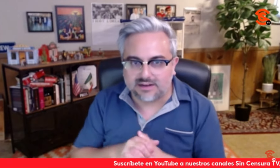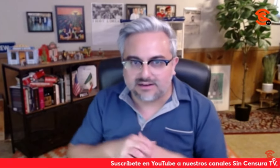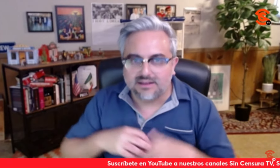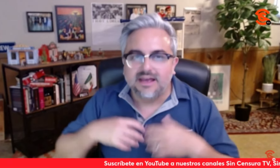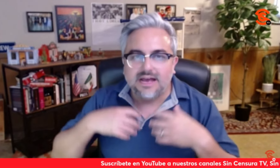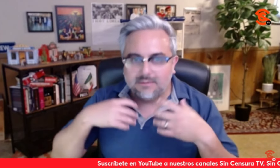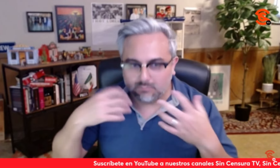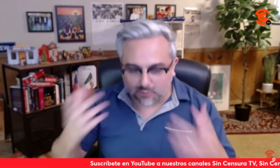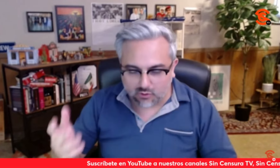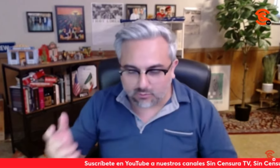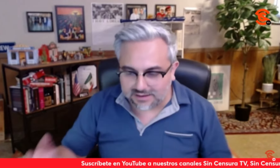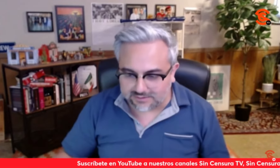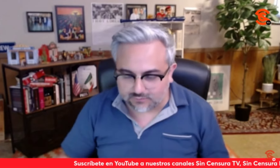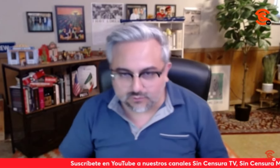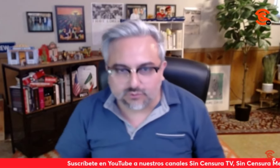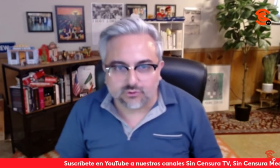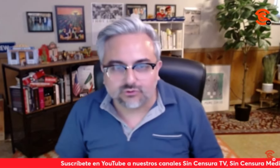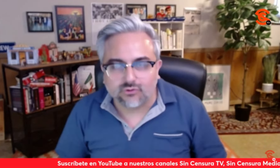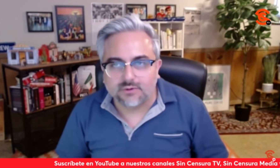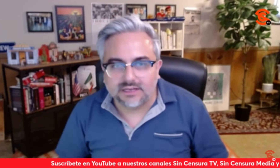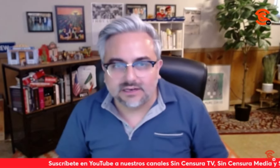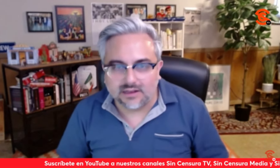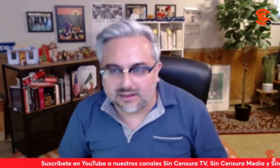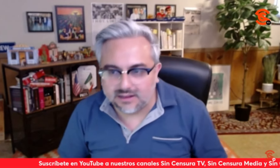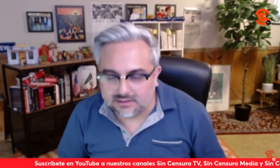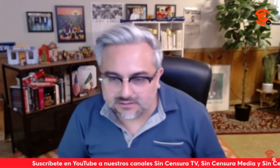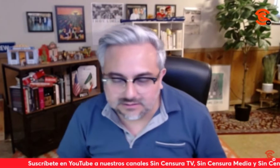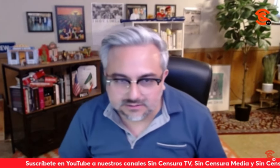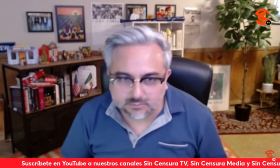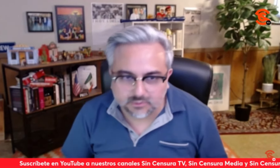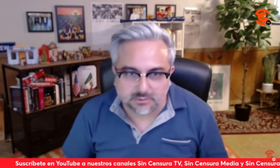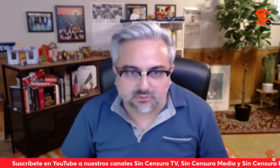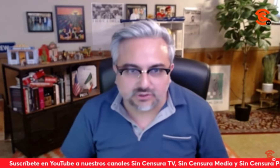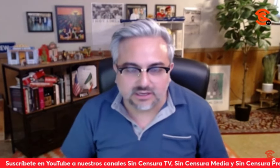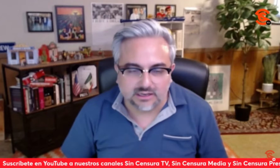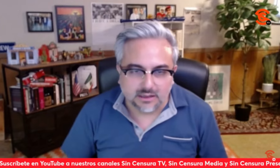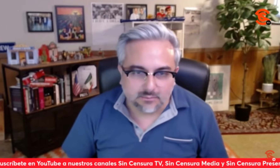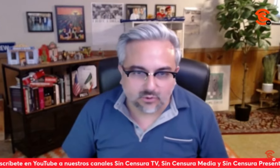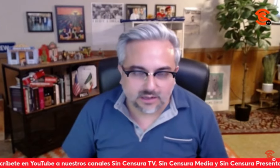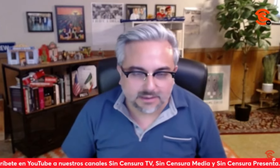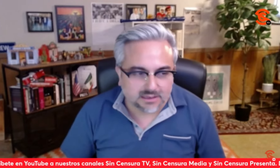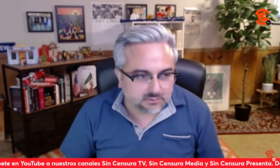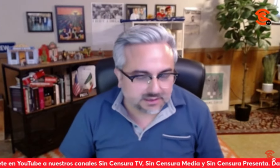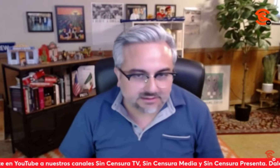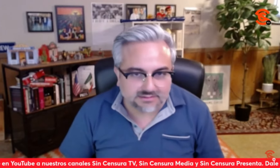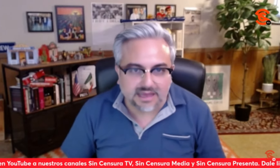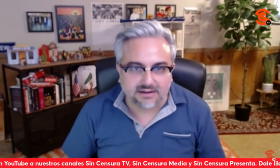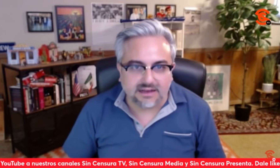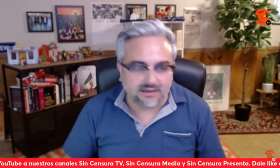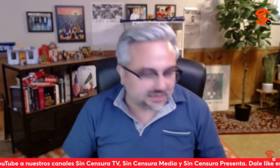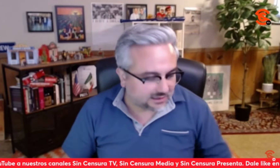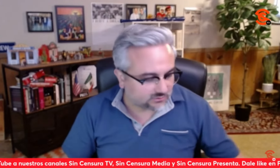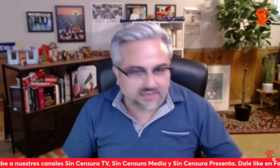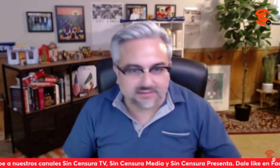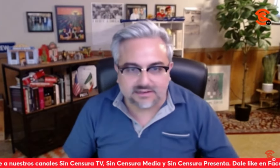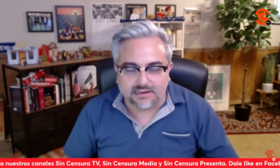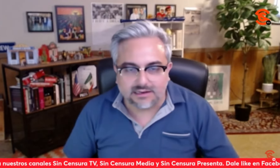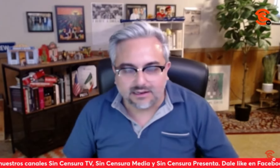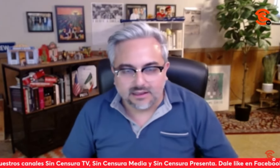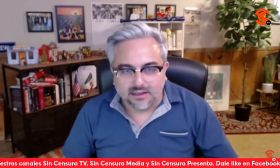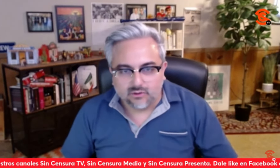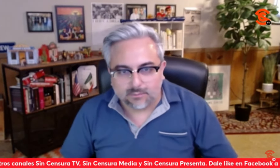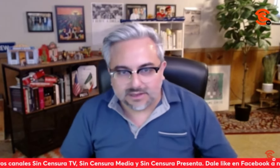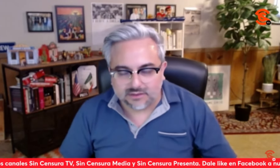primer lugar habla un poco más a fondo sobre el programa IMSS Bienestar, la clínica es nuestra,